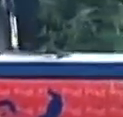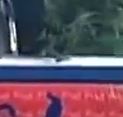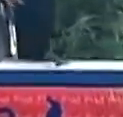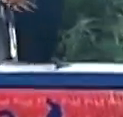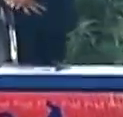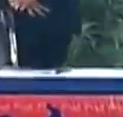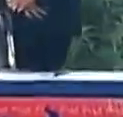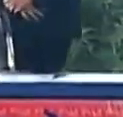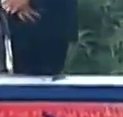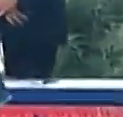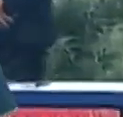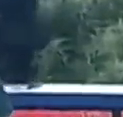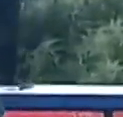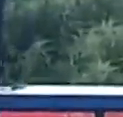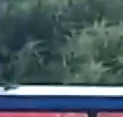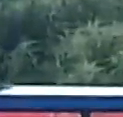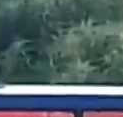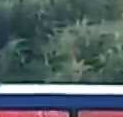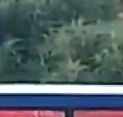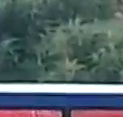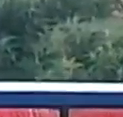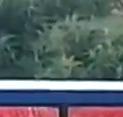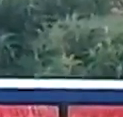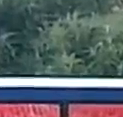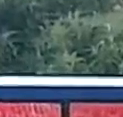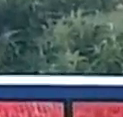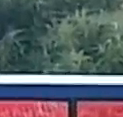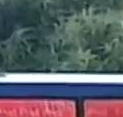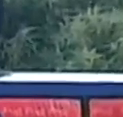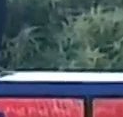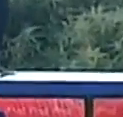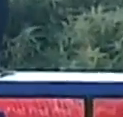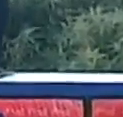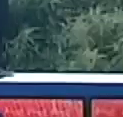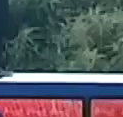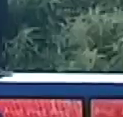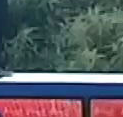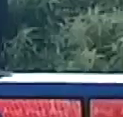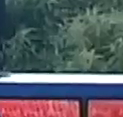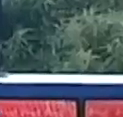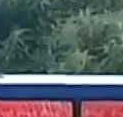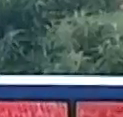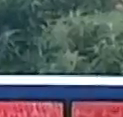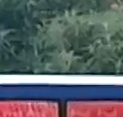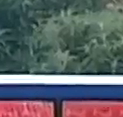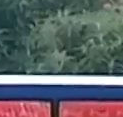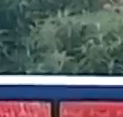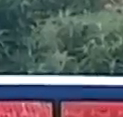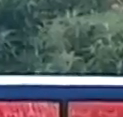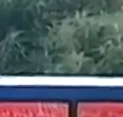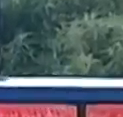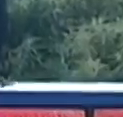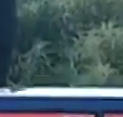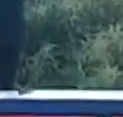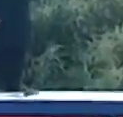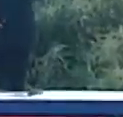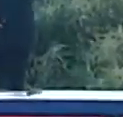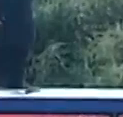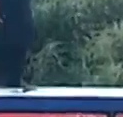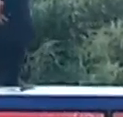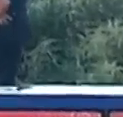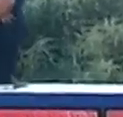Comuna, el sueño de Chávez hecho realidad. El pueblo libera 200 años y